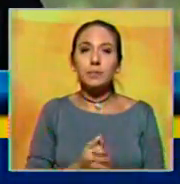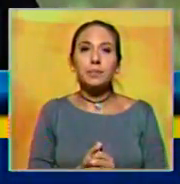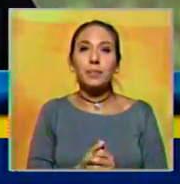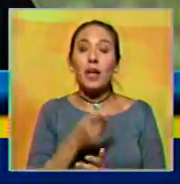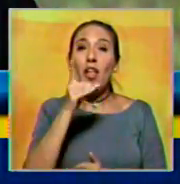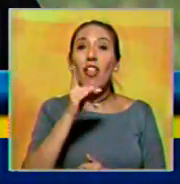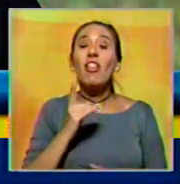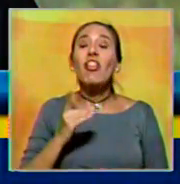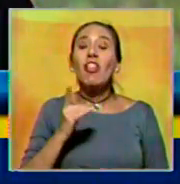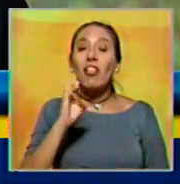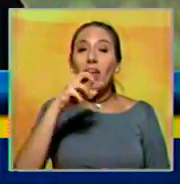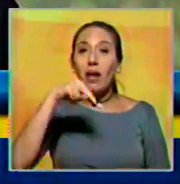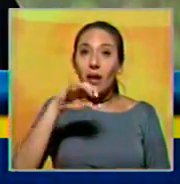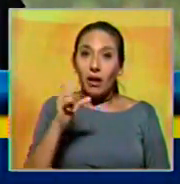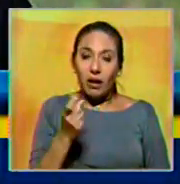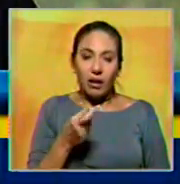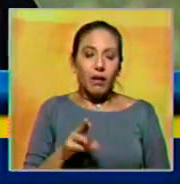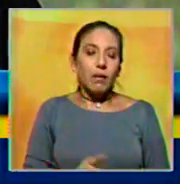la semana 20